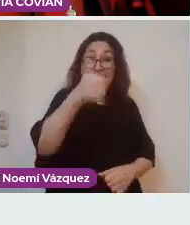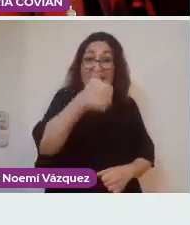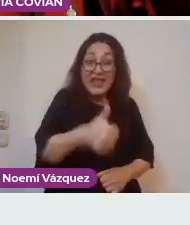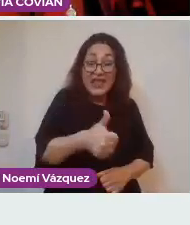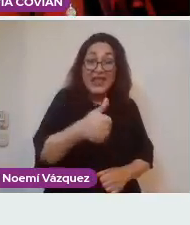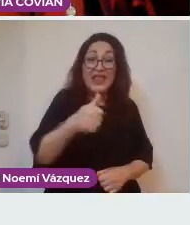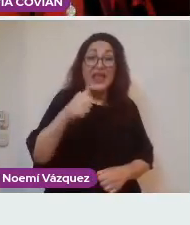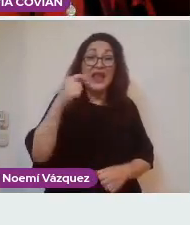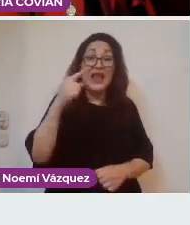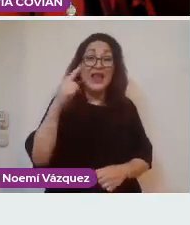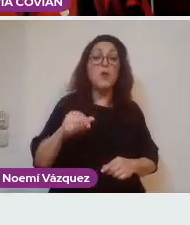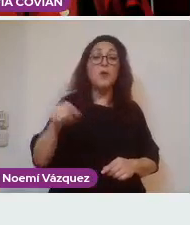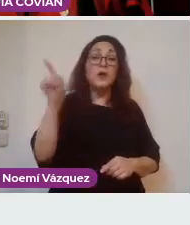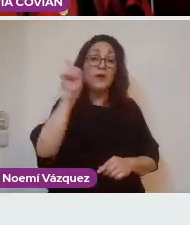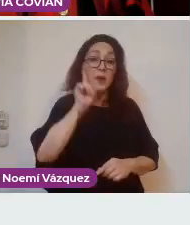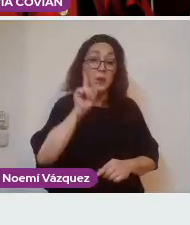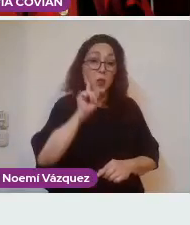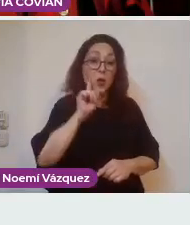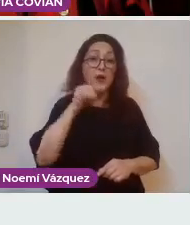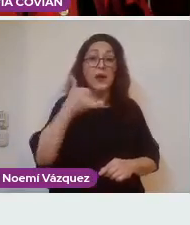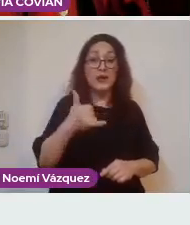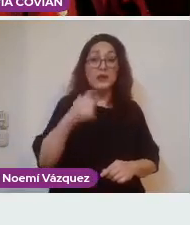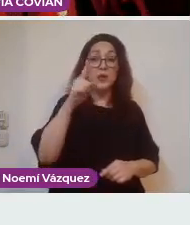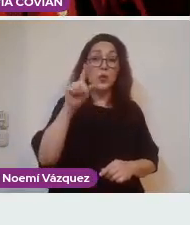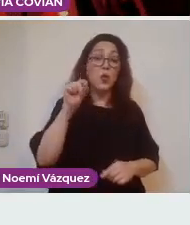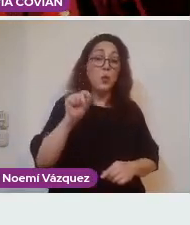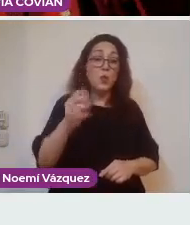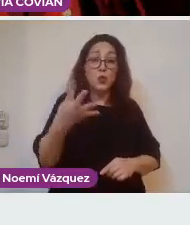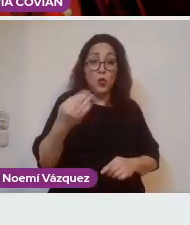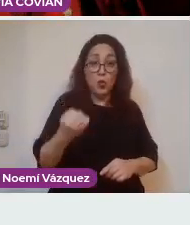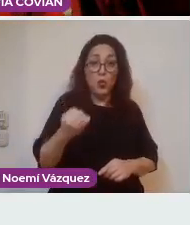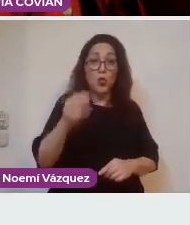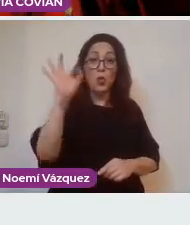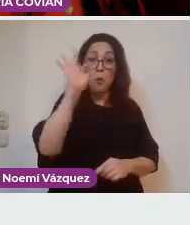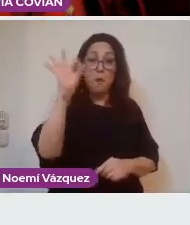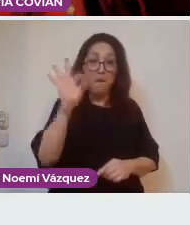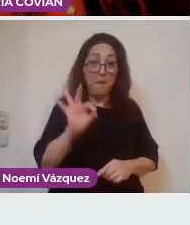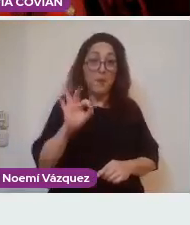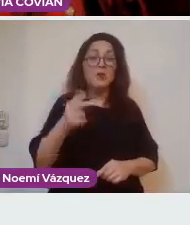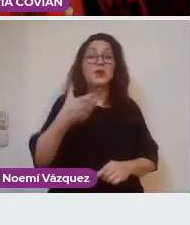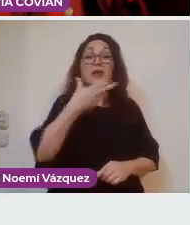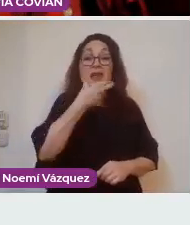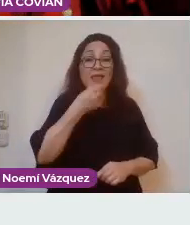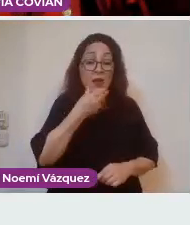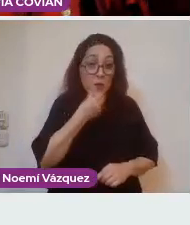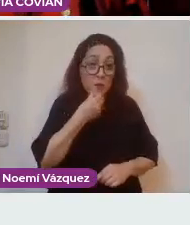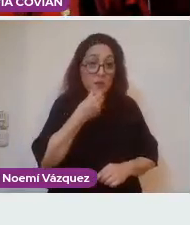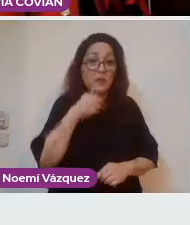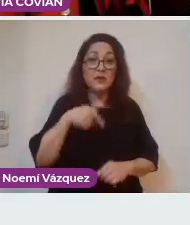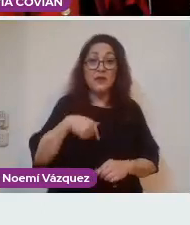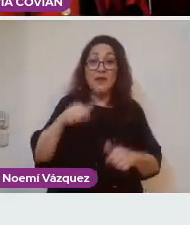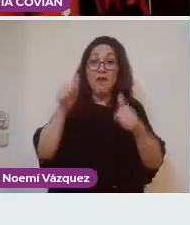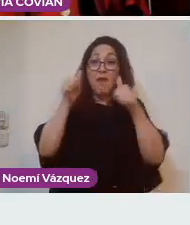pregunta. Gracias a usted, doctor. Entonces, sigamos.